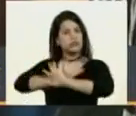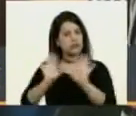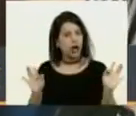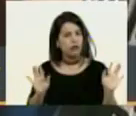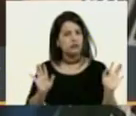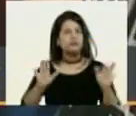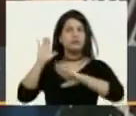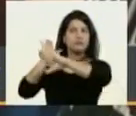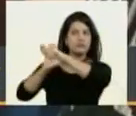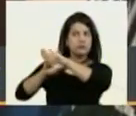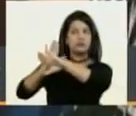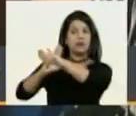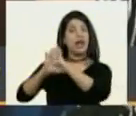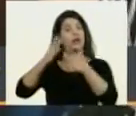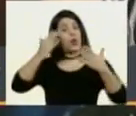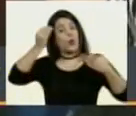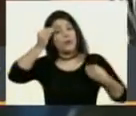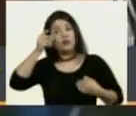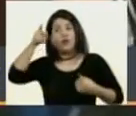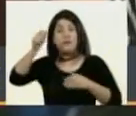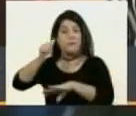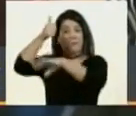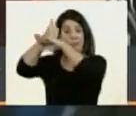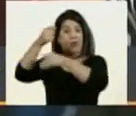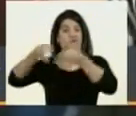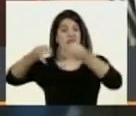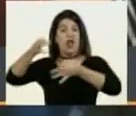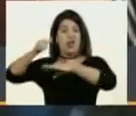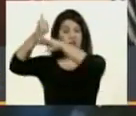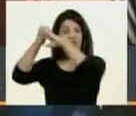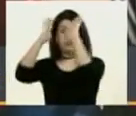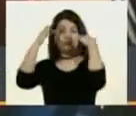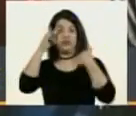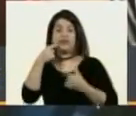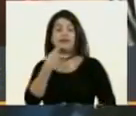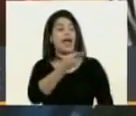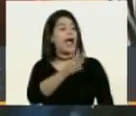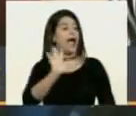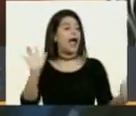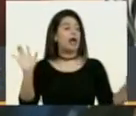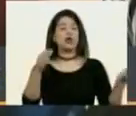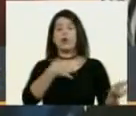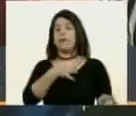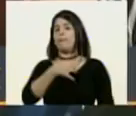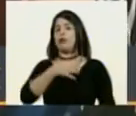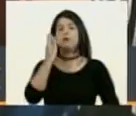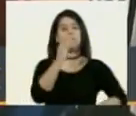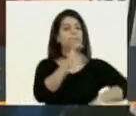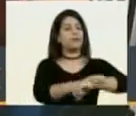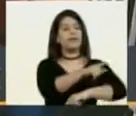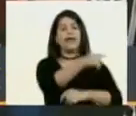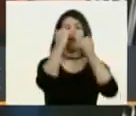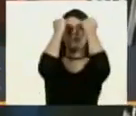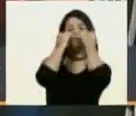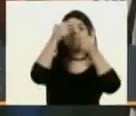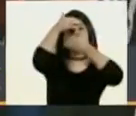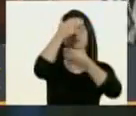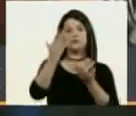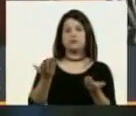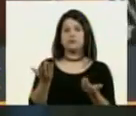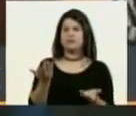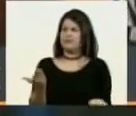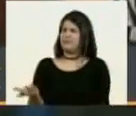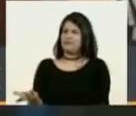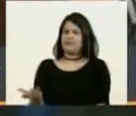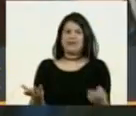se conforma la fiscalía a veces con decir, no, mira, no se puede detener porque andaba encapuchado. Todos ellos son narcisos. Se